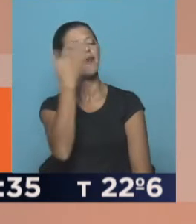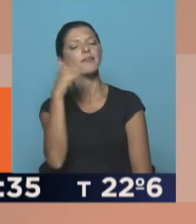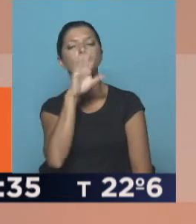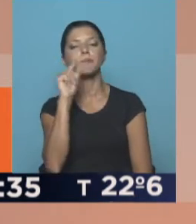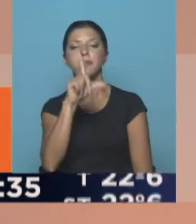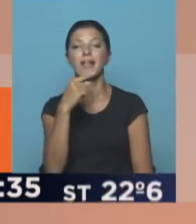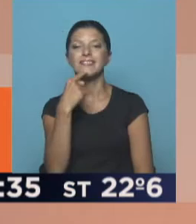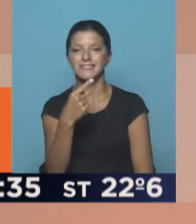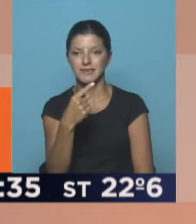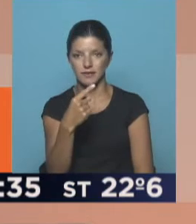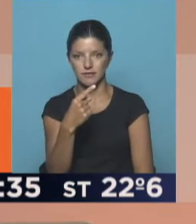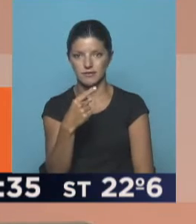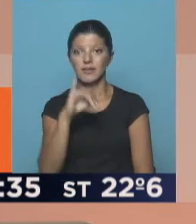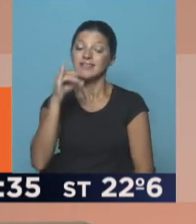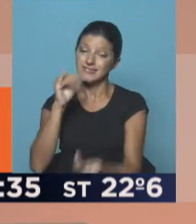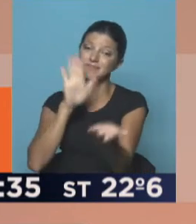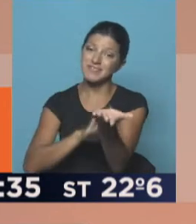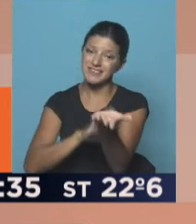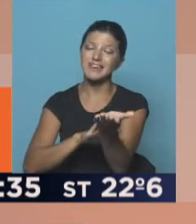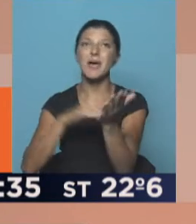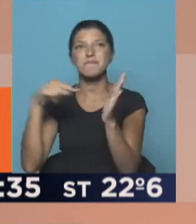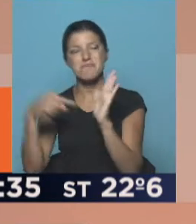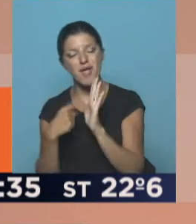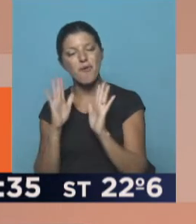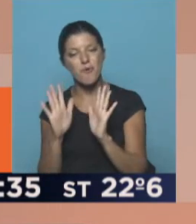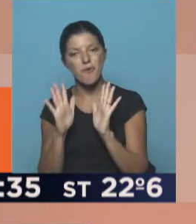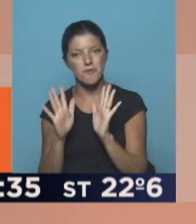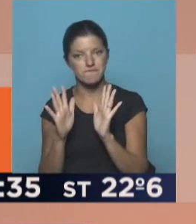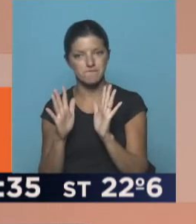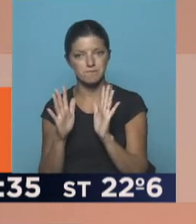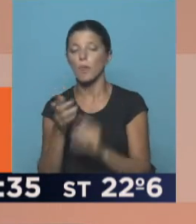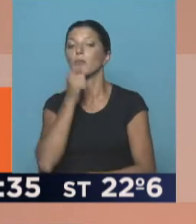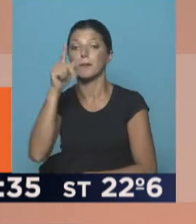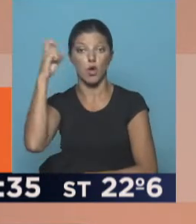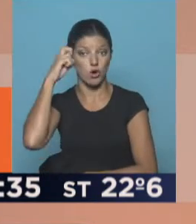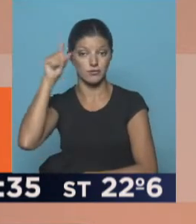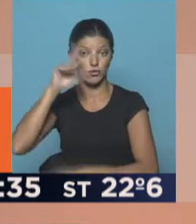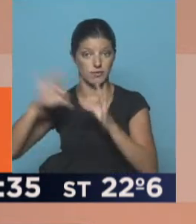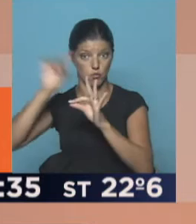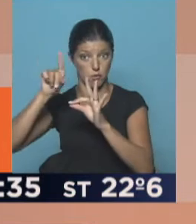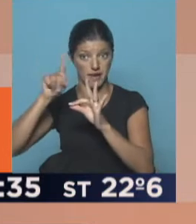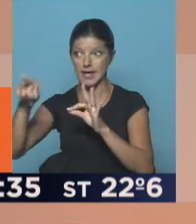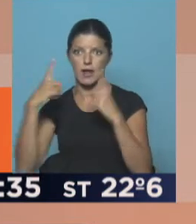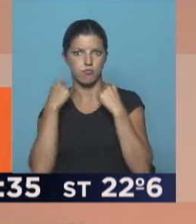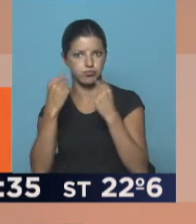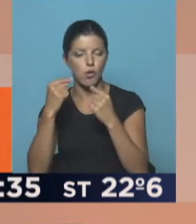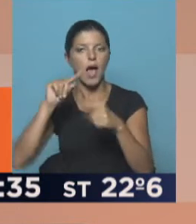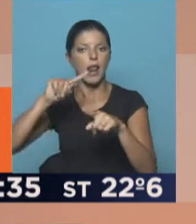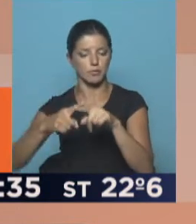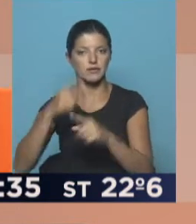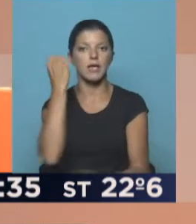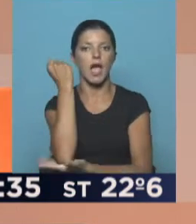rato, es de izquierda. Pero es una izquierda donde, por ejemplo, en el Parlamento Europeo fue muy crítico de la política